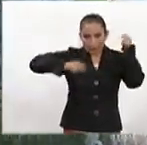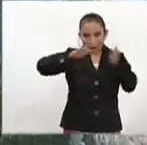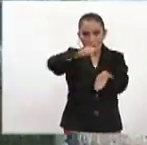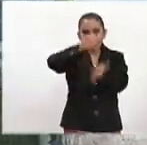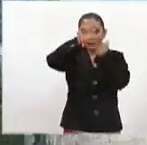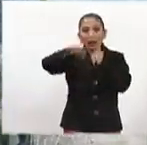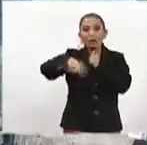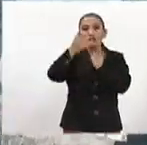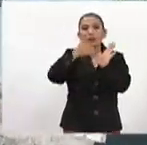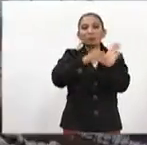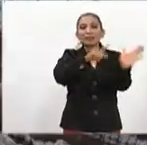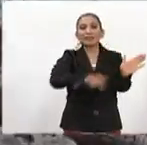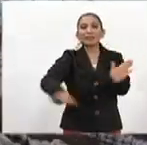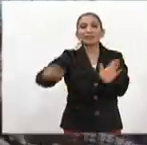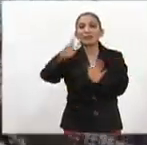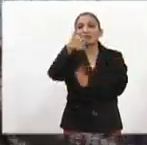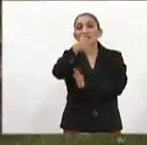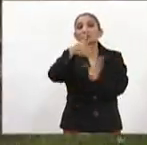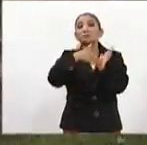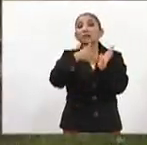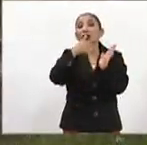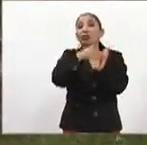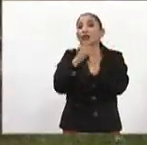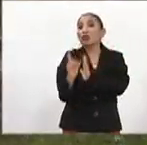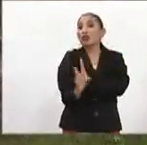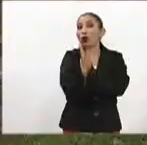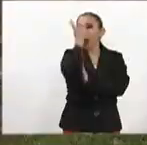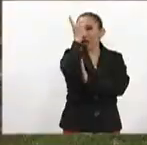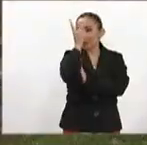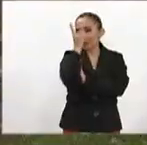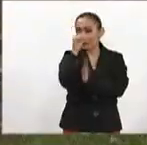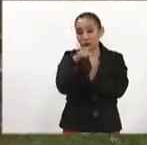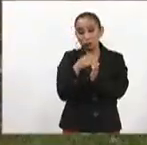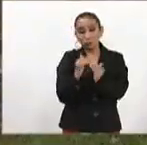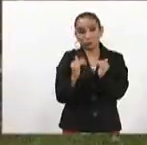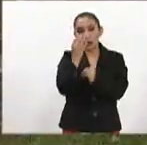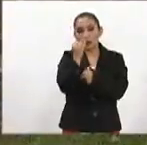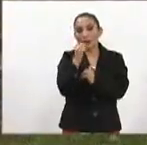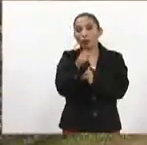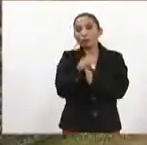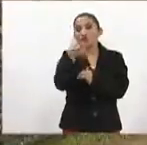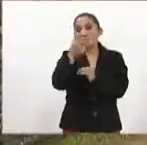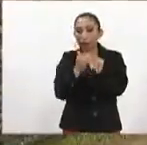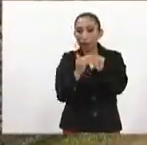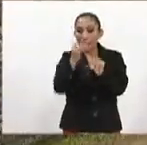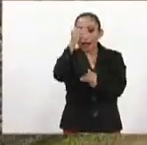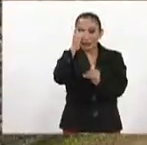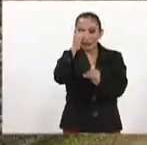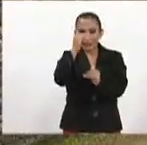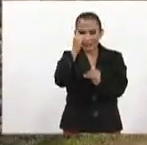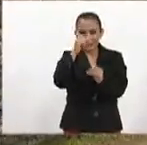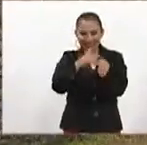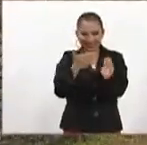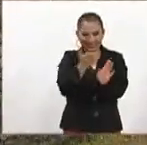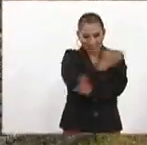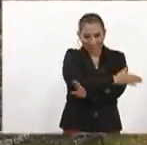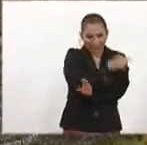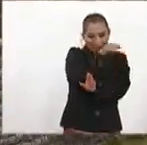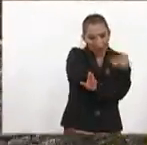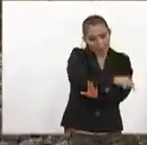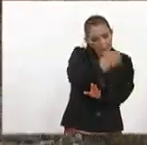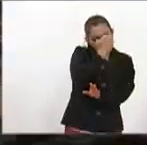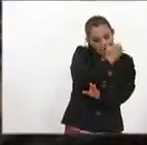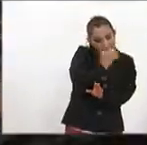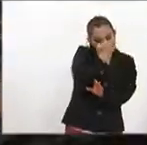captó 14.706 millones de dólares, cifra 9.7% superior a lo que